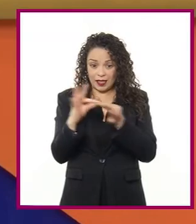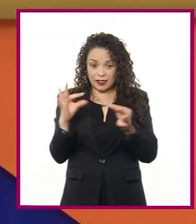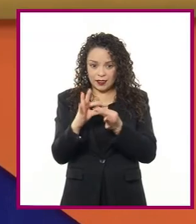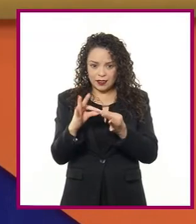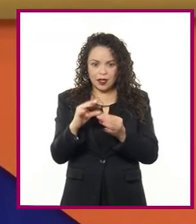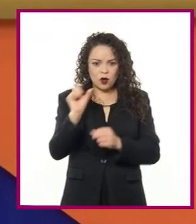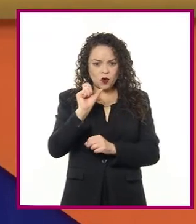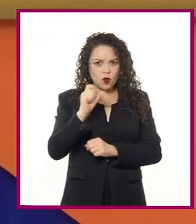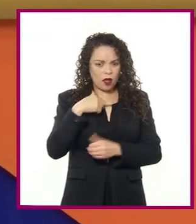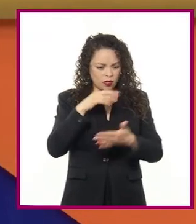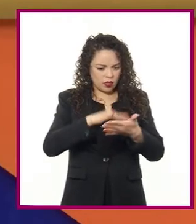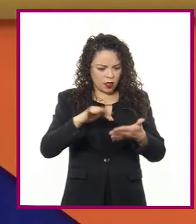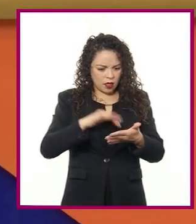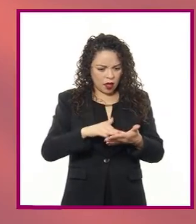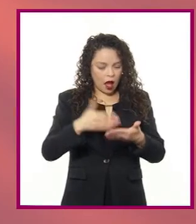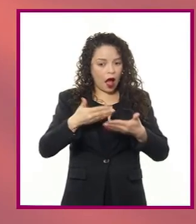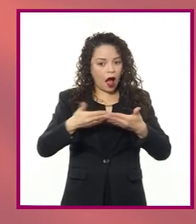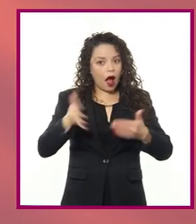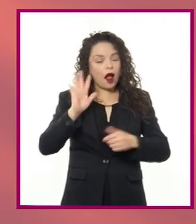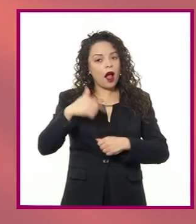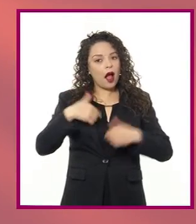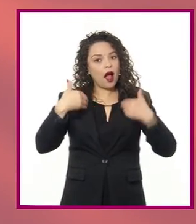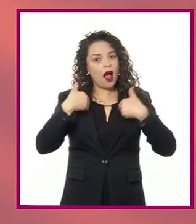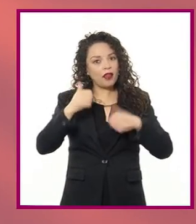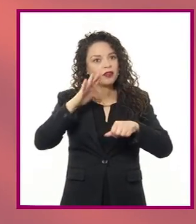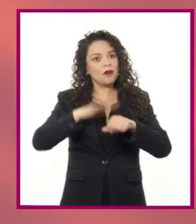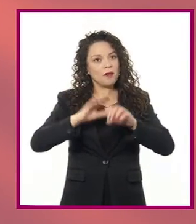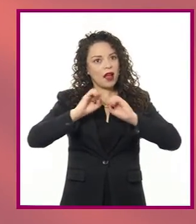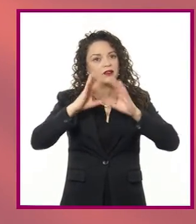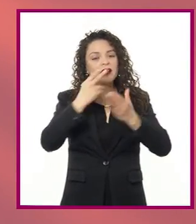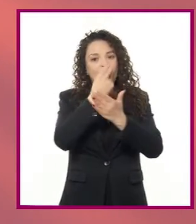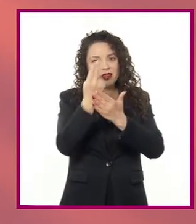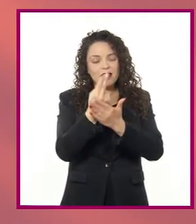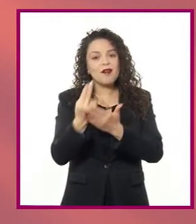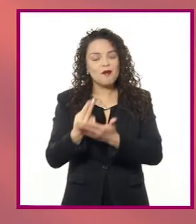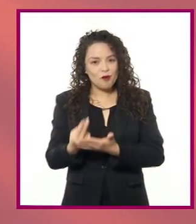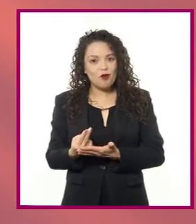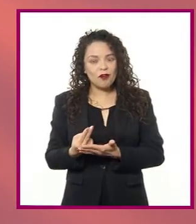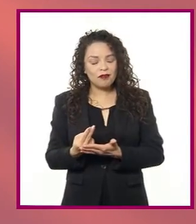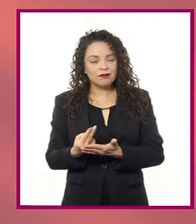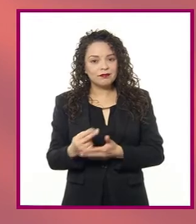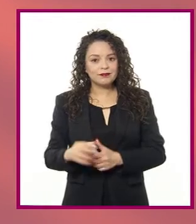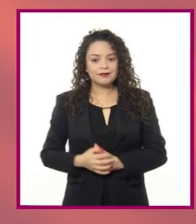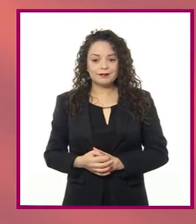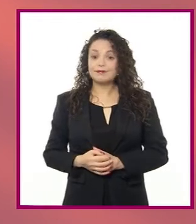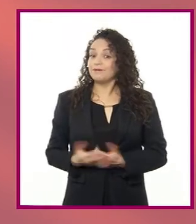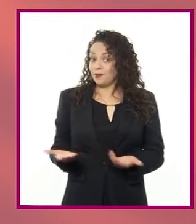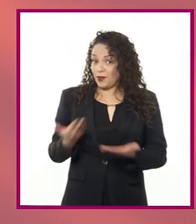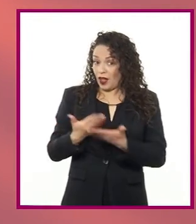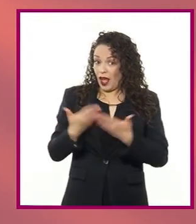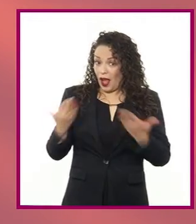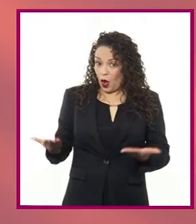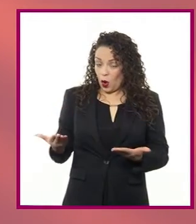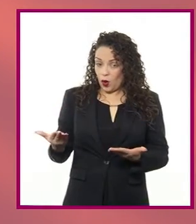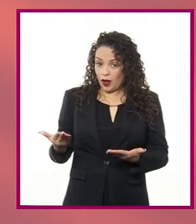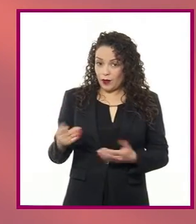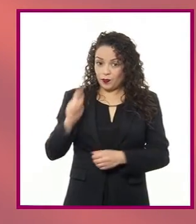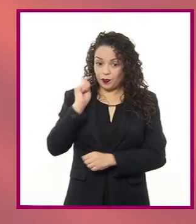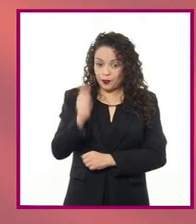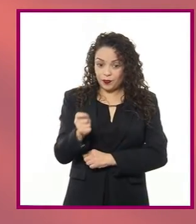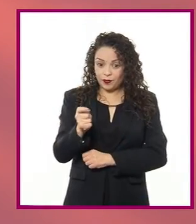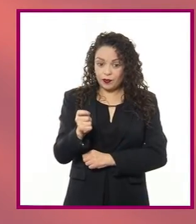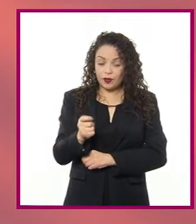la lectura ahora tienen más detalles. Ahora, ¿qué te parece si retomamos la historieta sobre